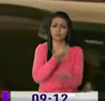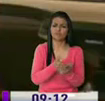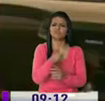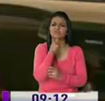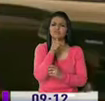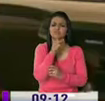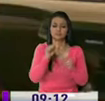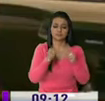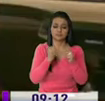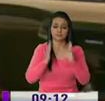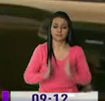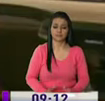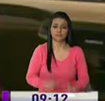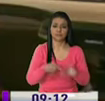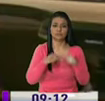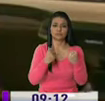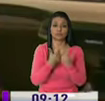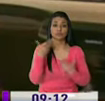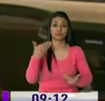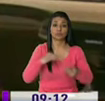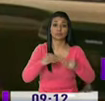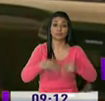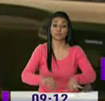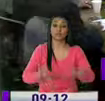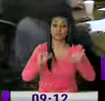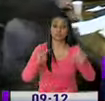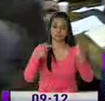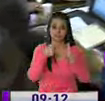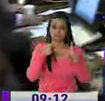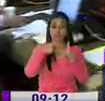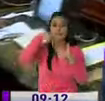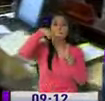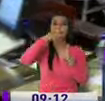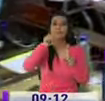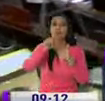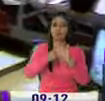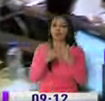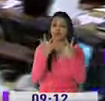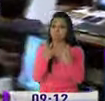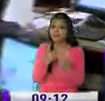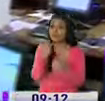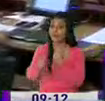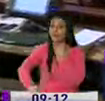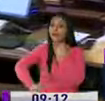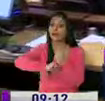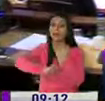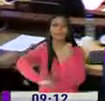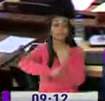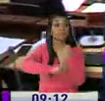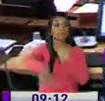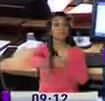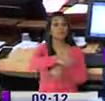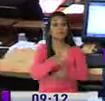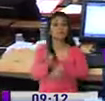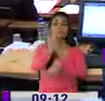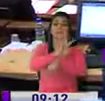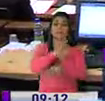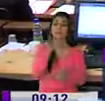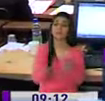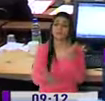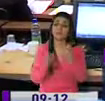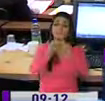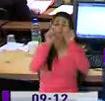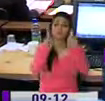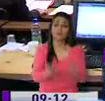por la legisladora social cristiana Paola Vintimilla, quien buscaba un pronunciamiento de apoyo desde la Asamblea al posible llamado a